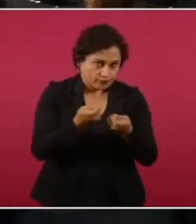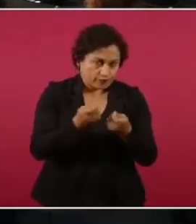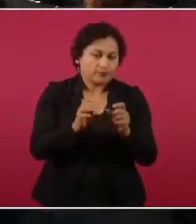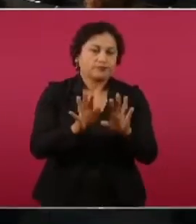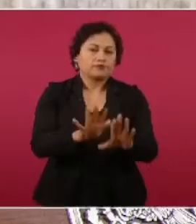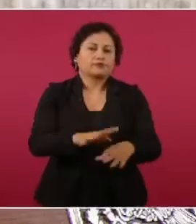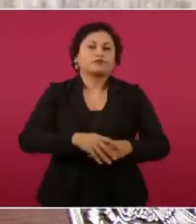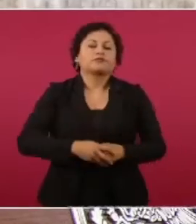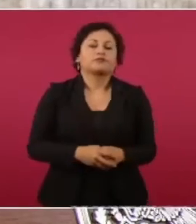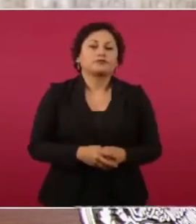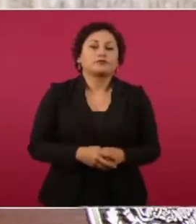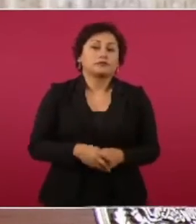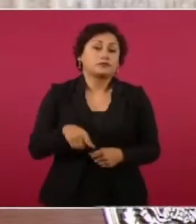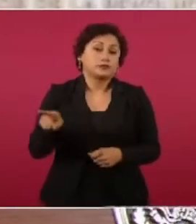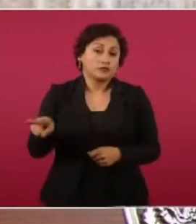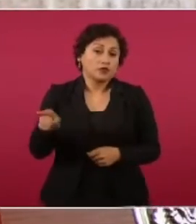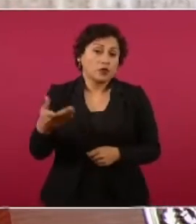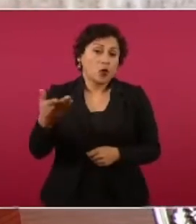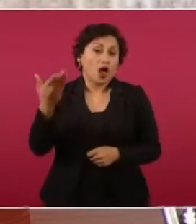Para simular,